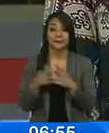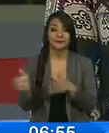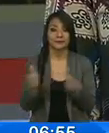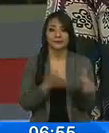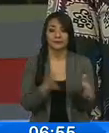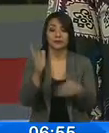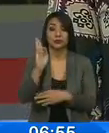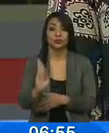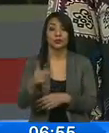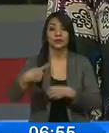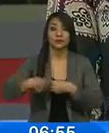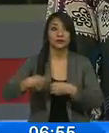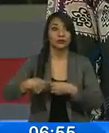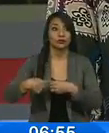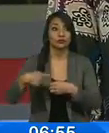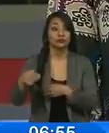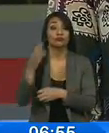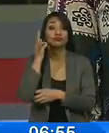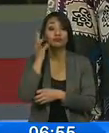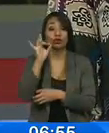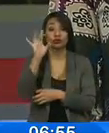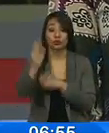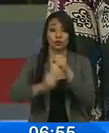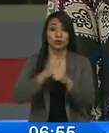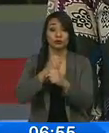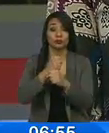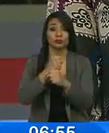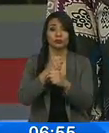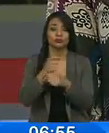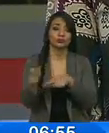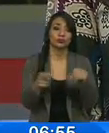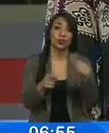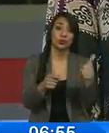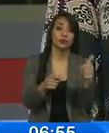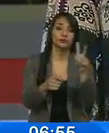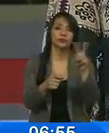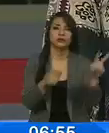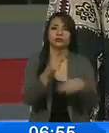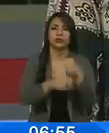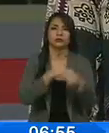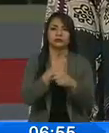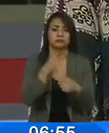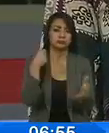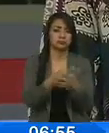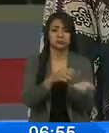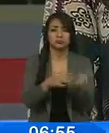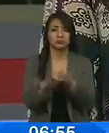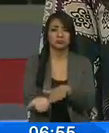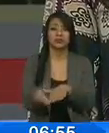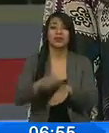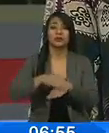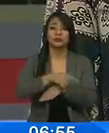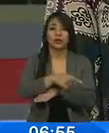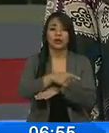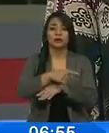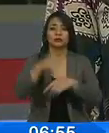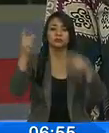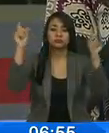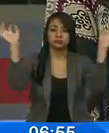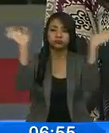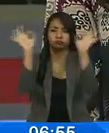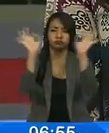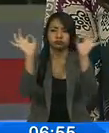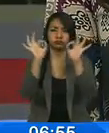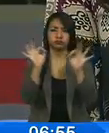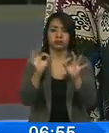En el sur de Quito, una abuelita de 84 años de edad y su nieto de 22 perdieron la vida, aparentemente producto de un cortocircuito, del cual se generó un